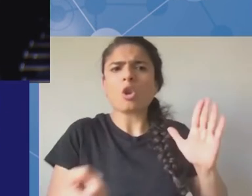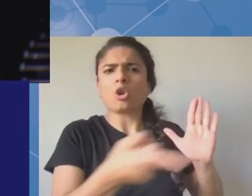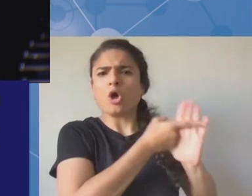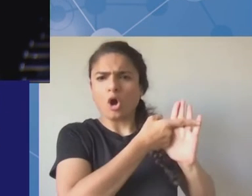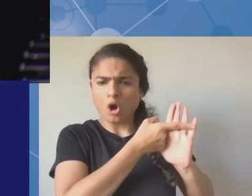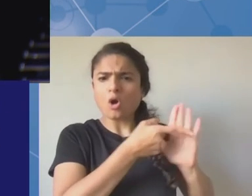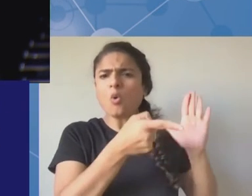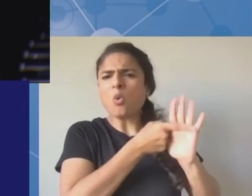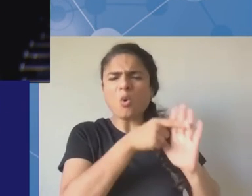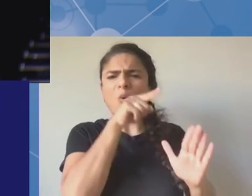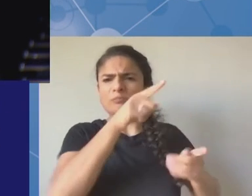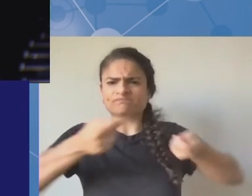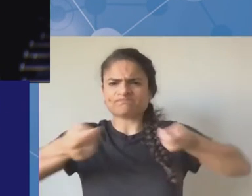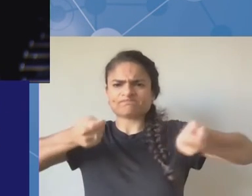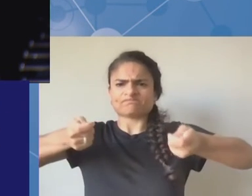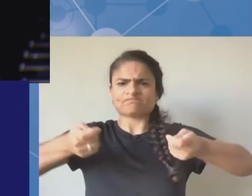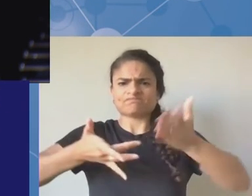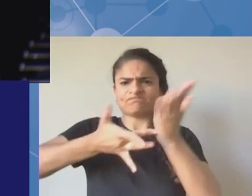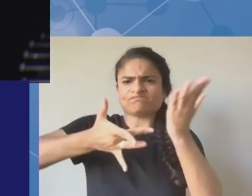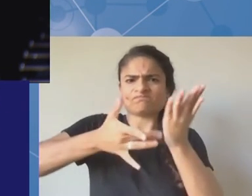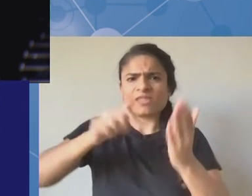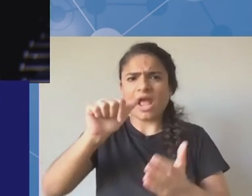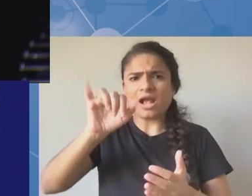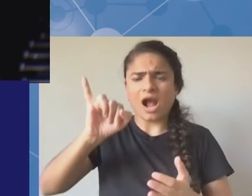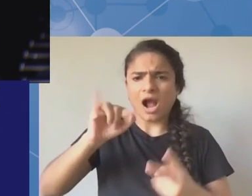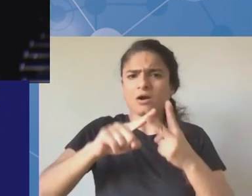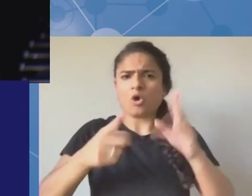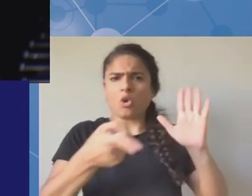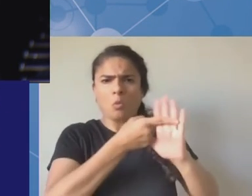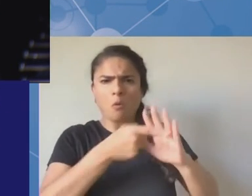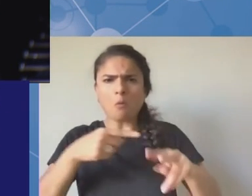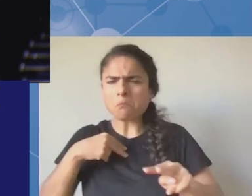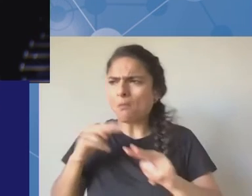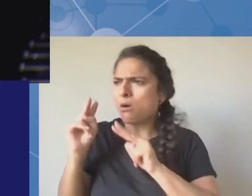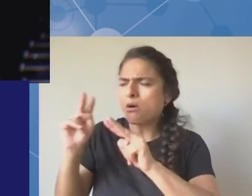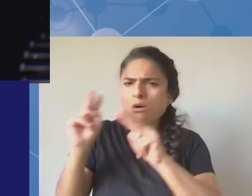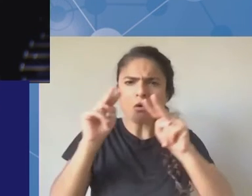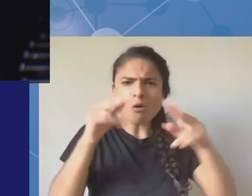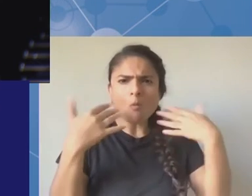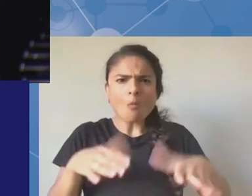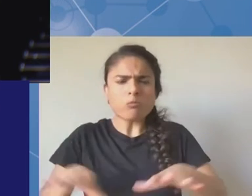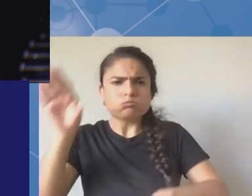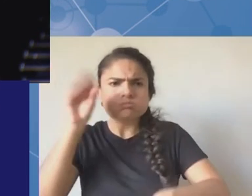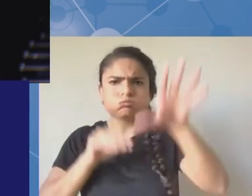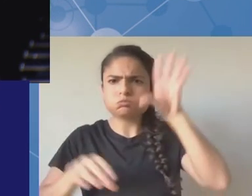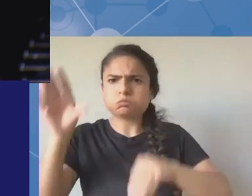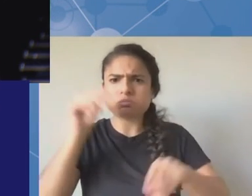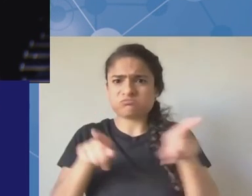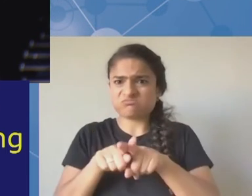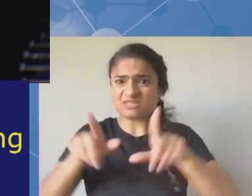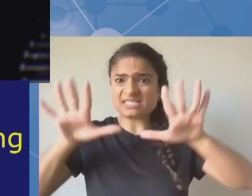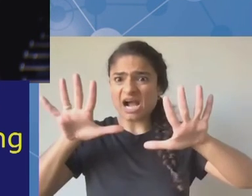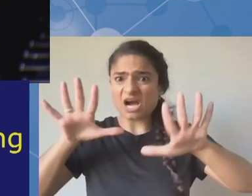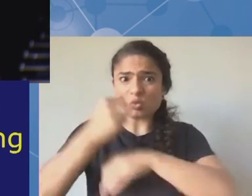de investigación son las normativas y las regulaciones de los mecanismos